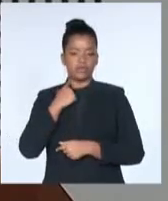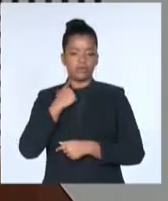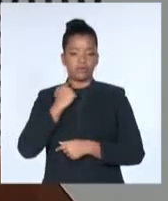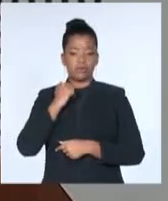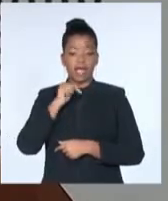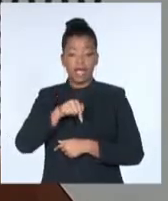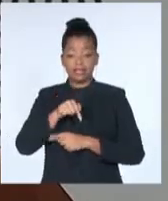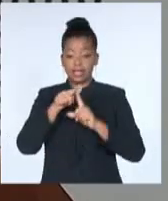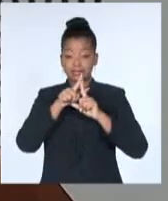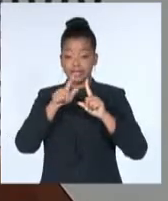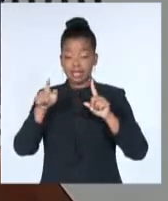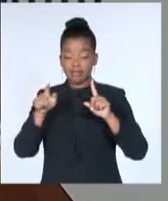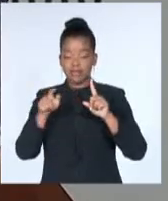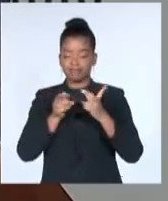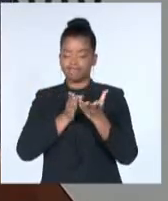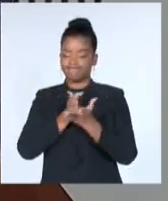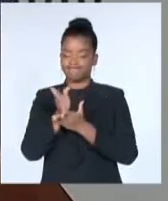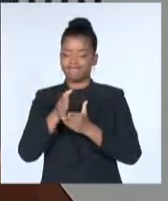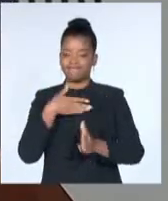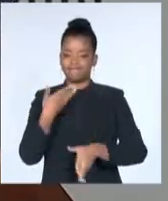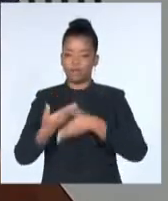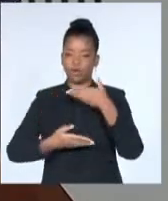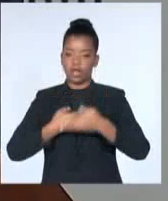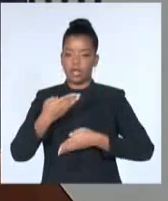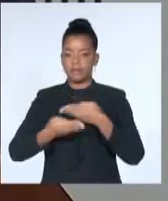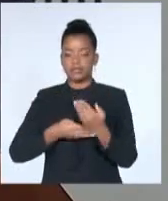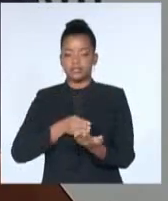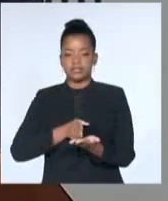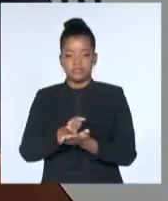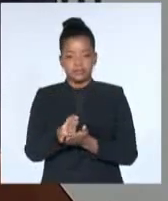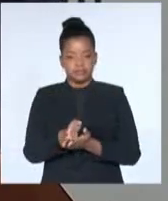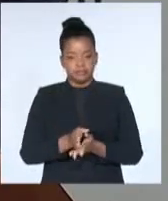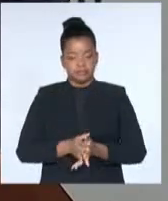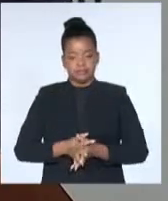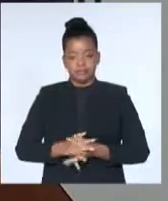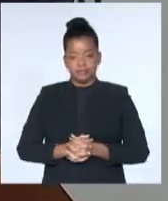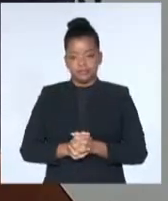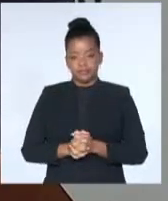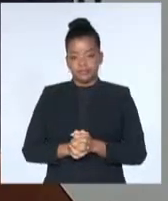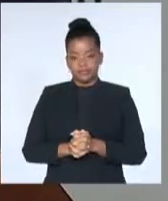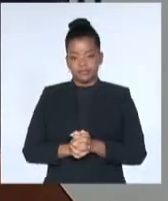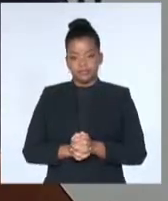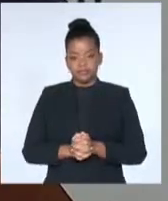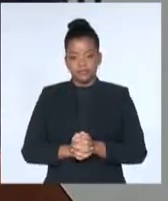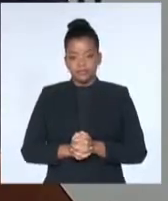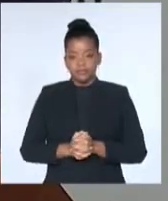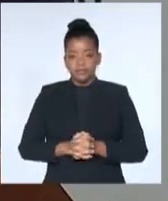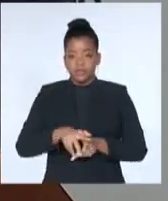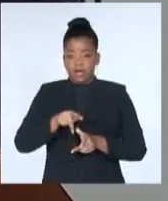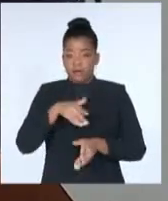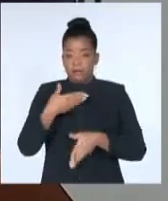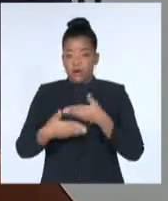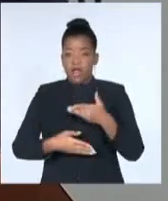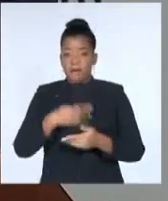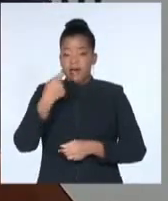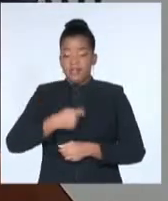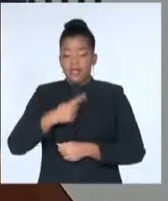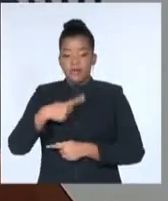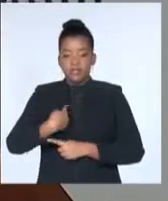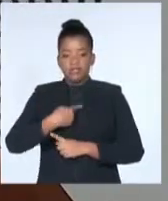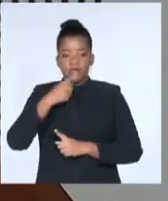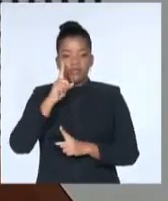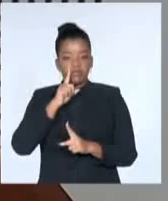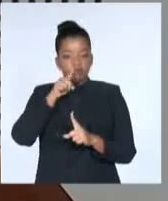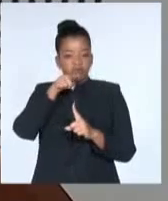continúa siendo un problema persistente. Para abordar esta cuestión, debemos centrarnos en las industrias de